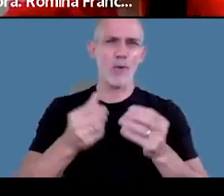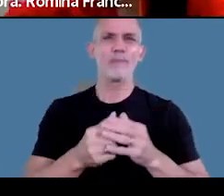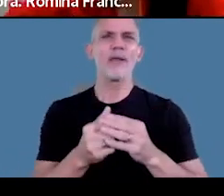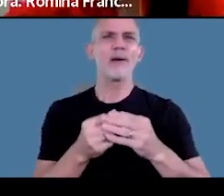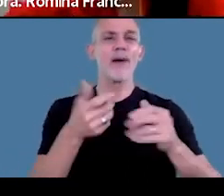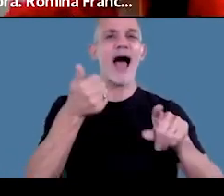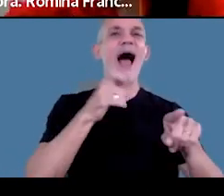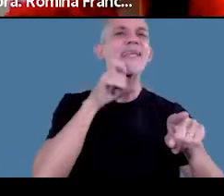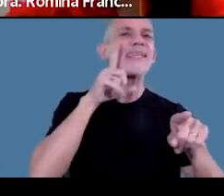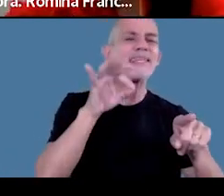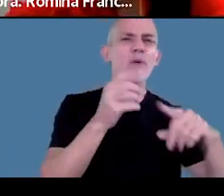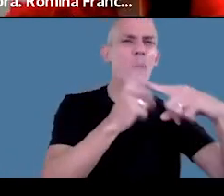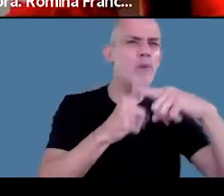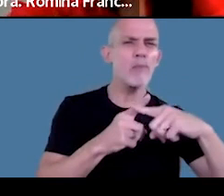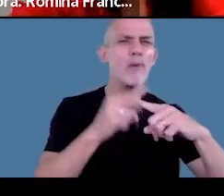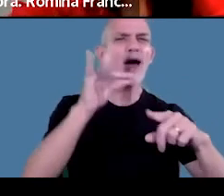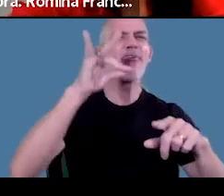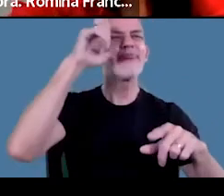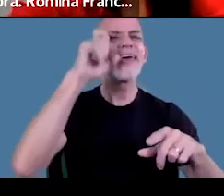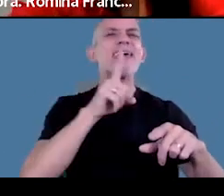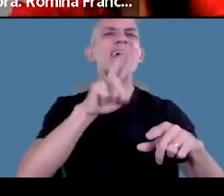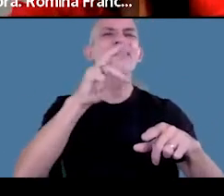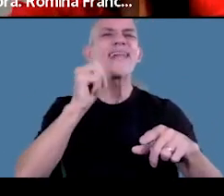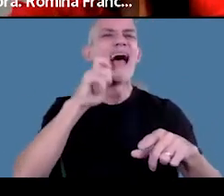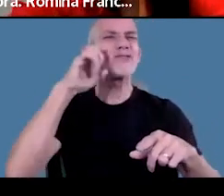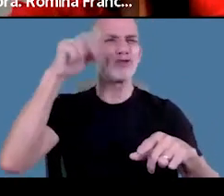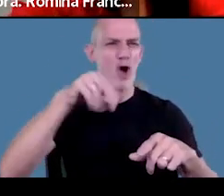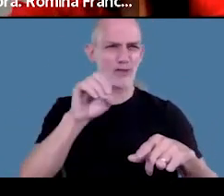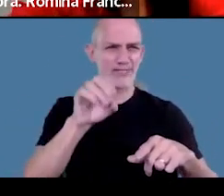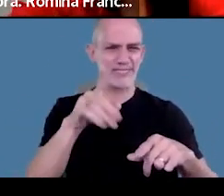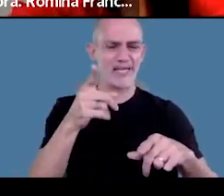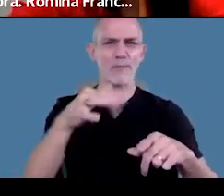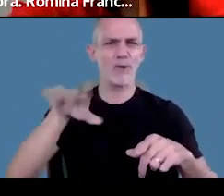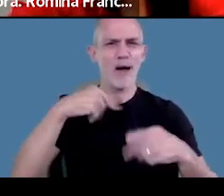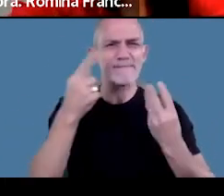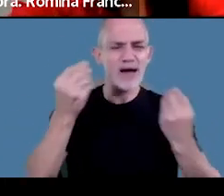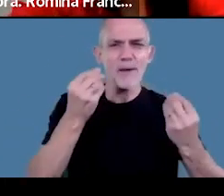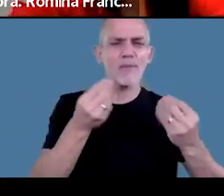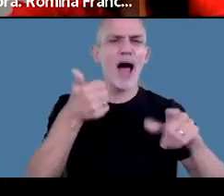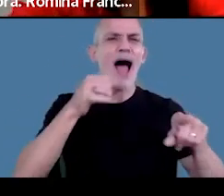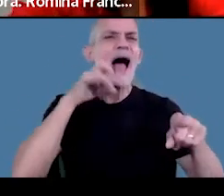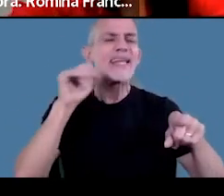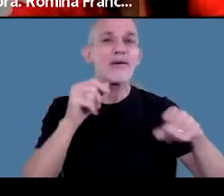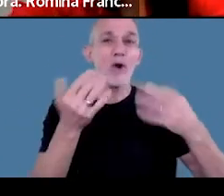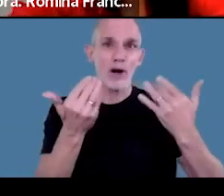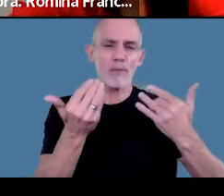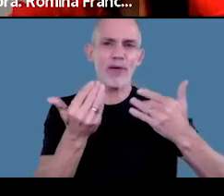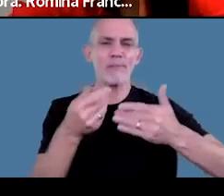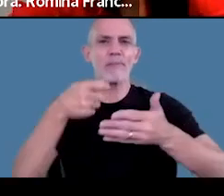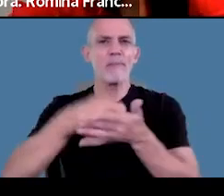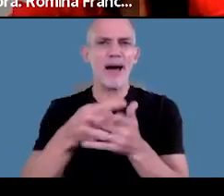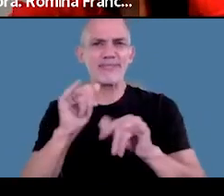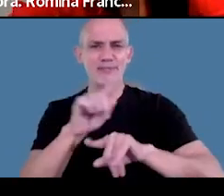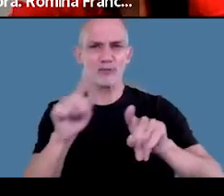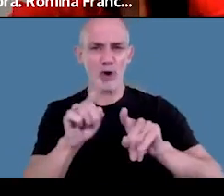se determina por detracción. Nosotros vamos a tener que llegar a un activo computable, o sea que en principio todo